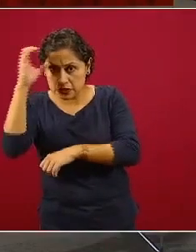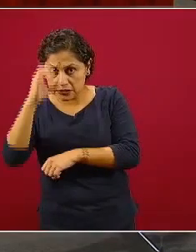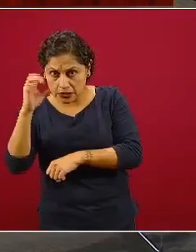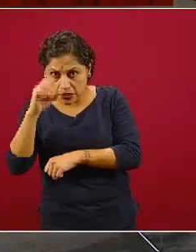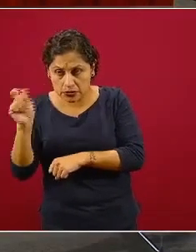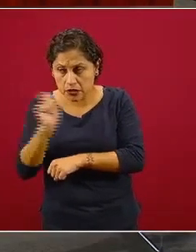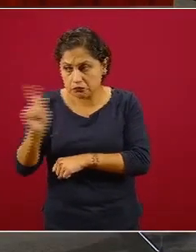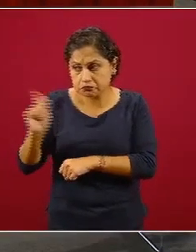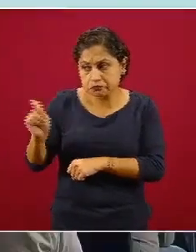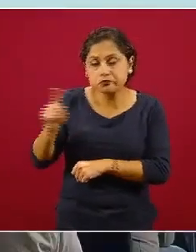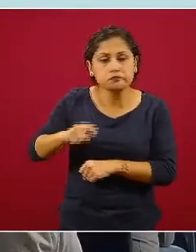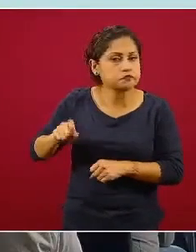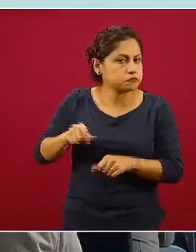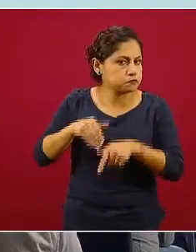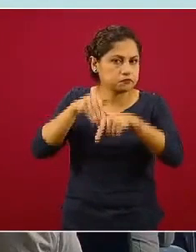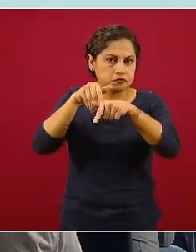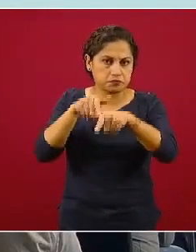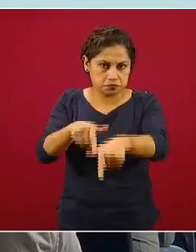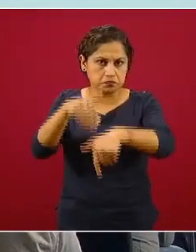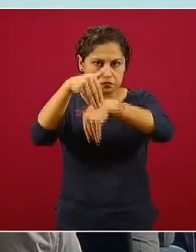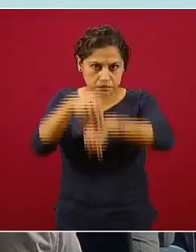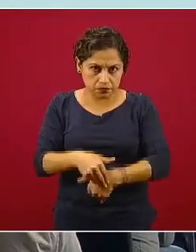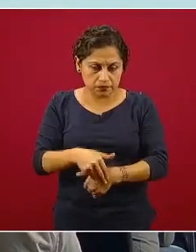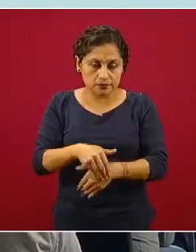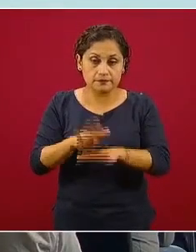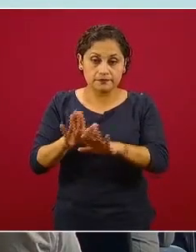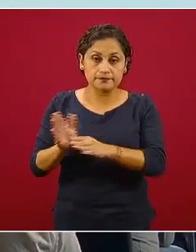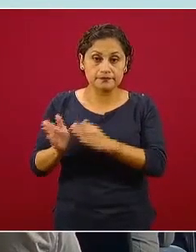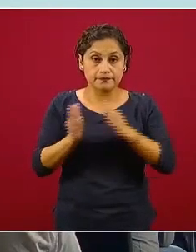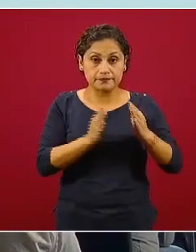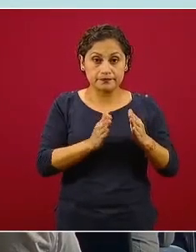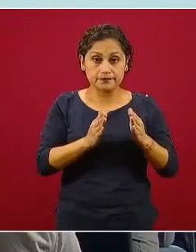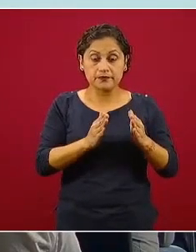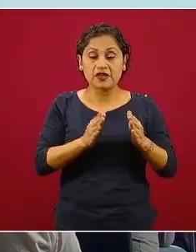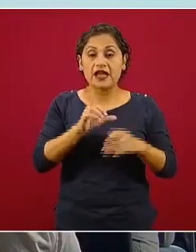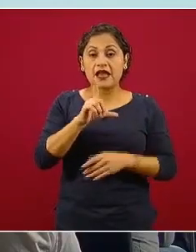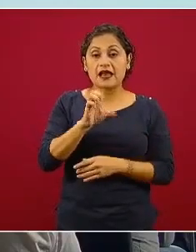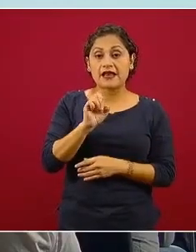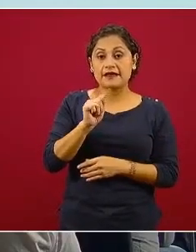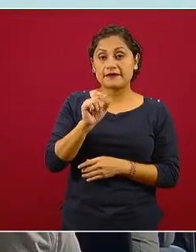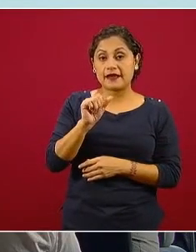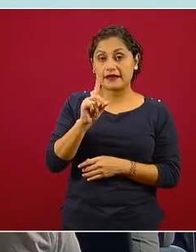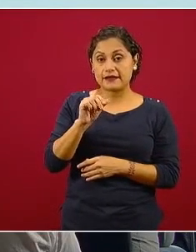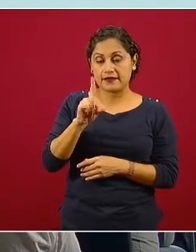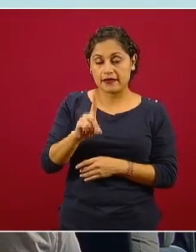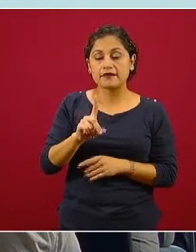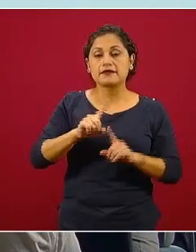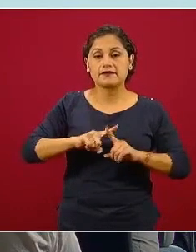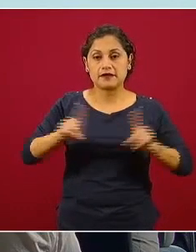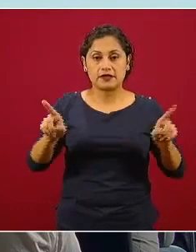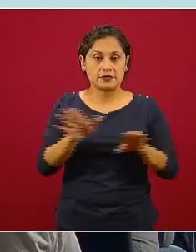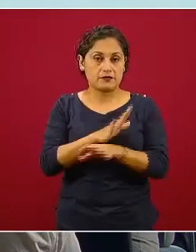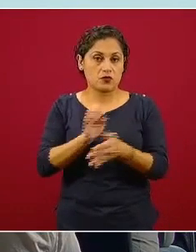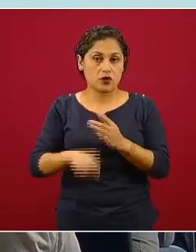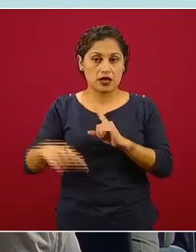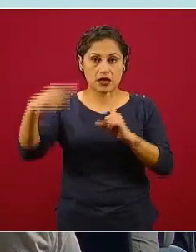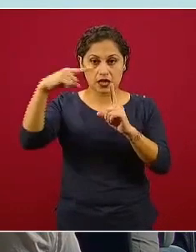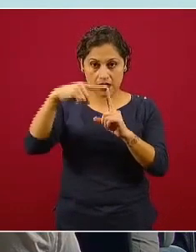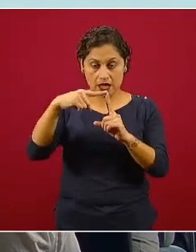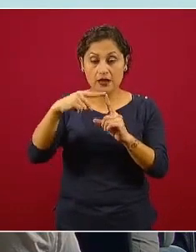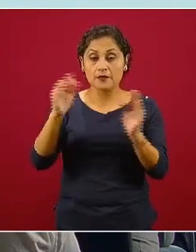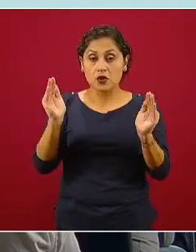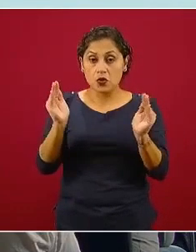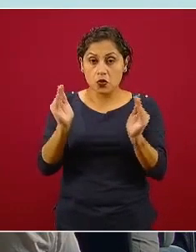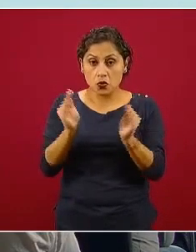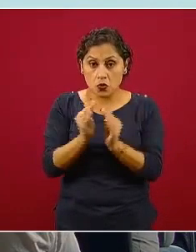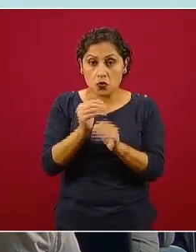letalidad. Si en una división el denominador se hace más chico de lo que